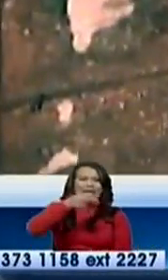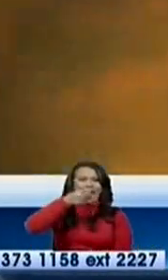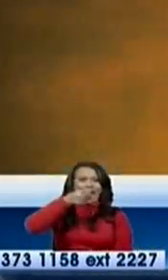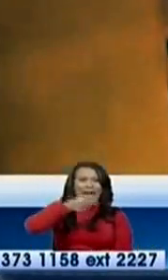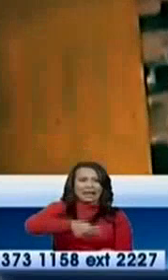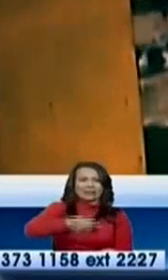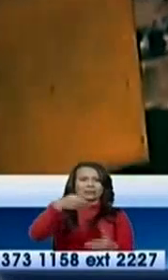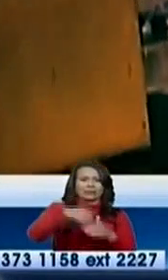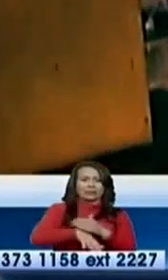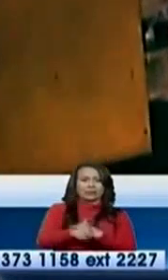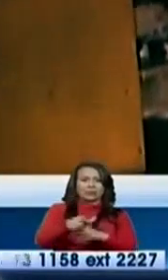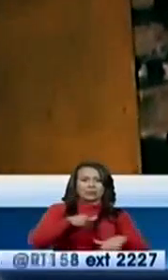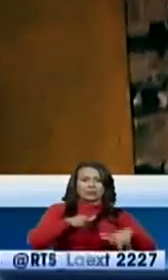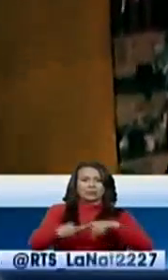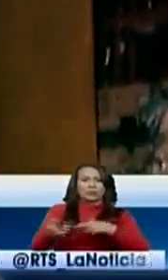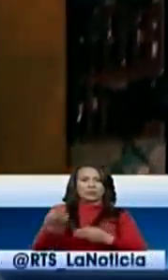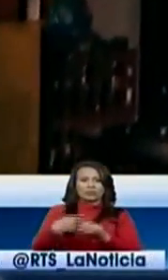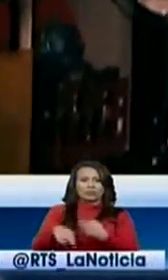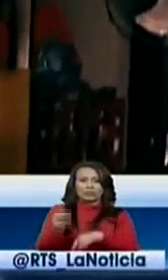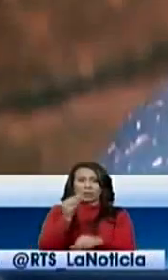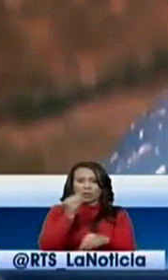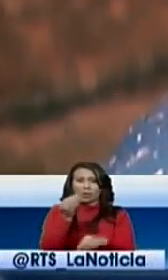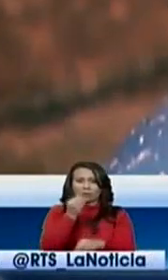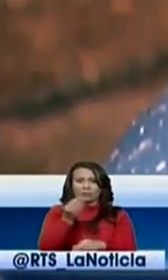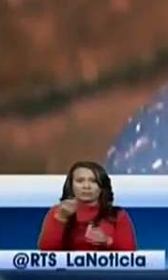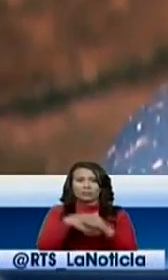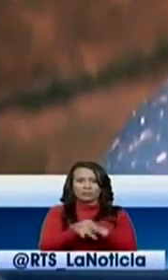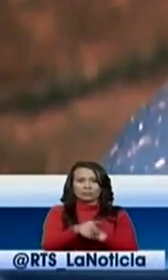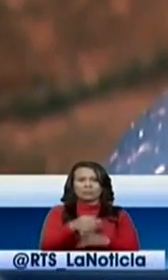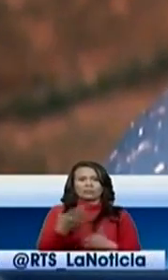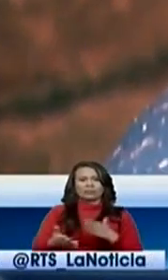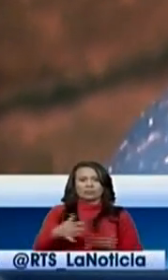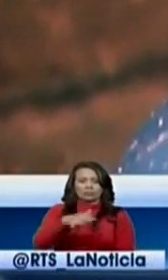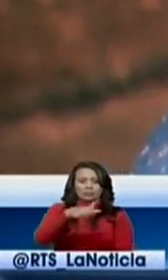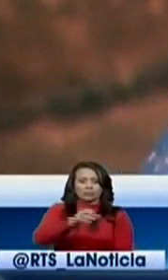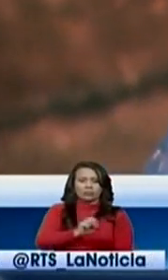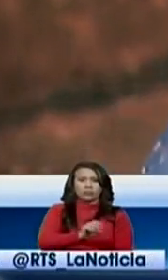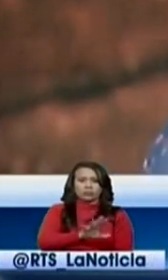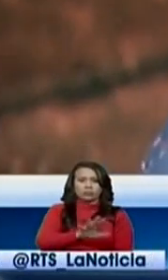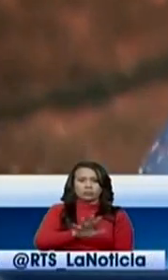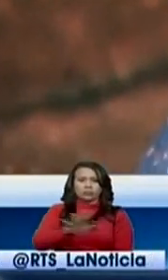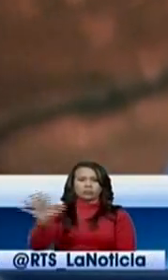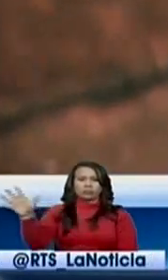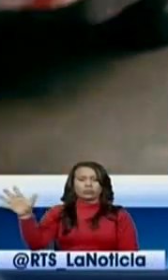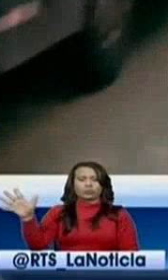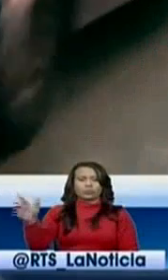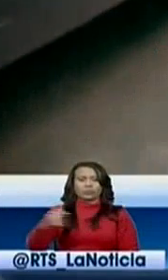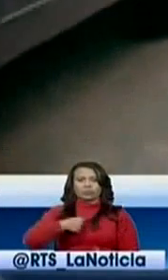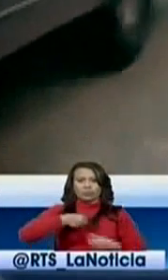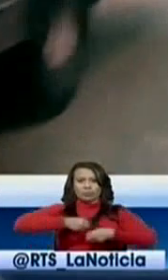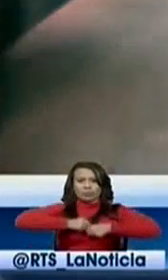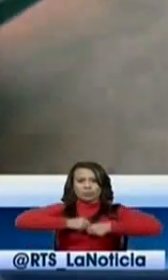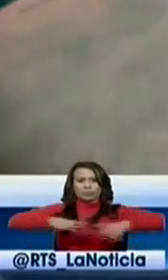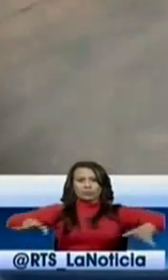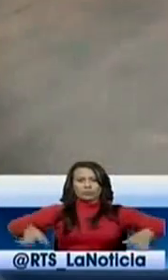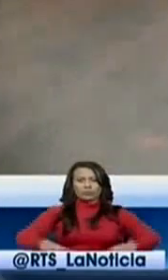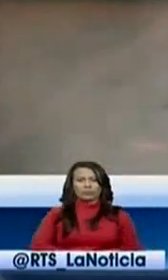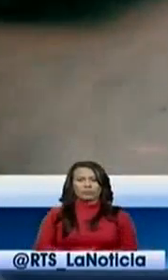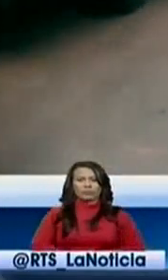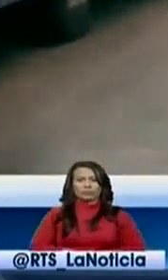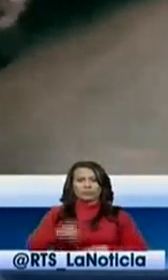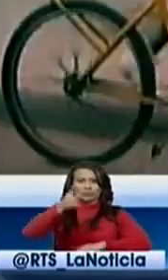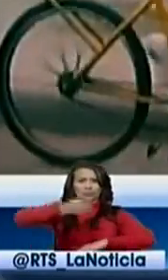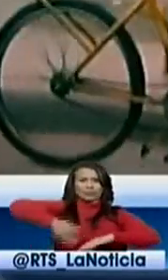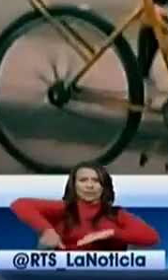interior del local de comidas. Ya parece que adentro se inflamó algún tanque de gas y ahí fue que él se prendió en llamas, señor. Las